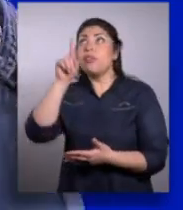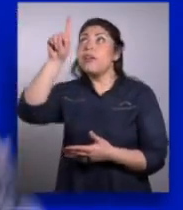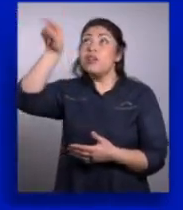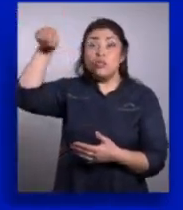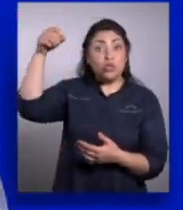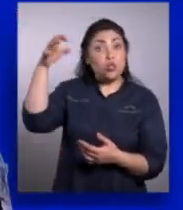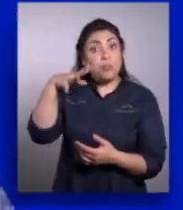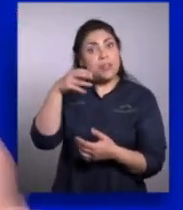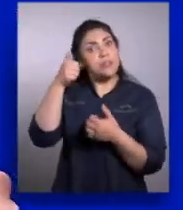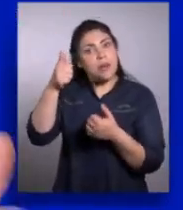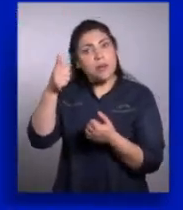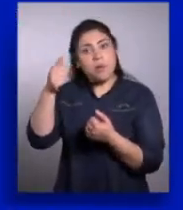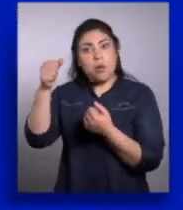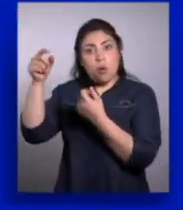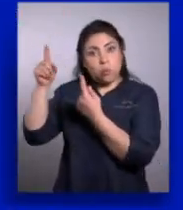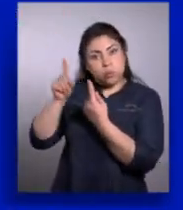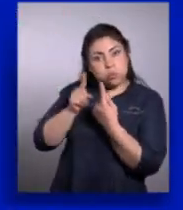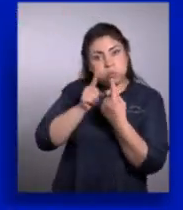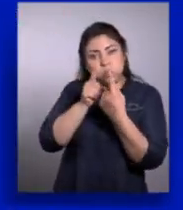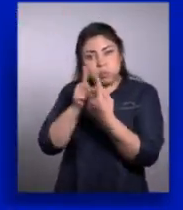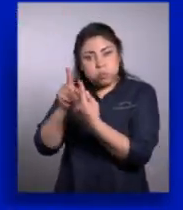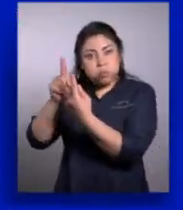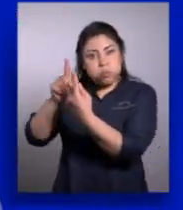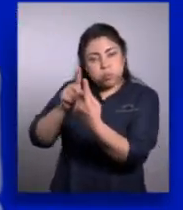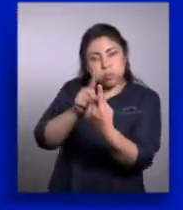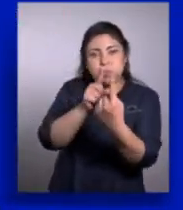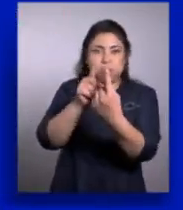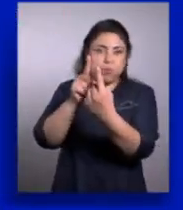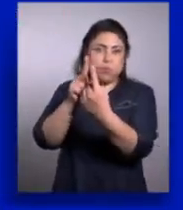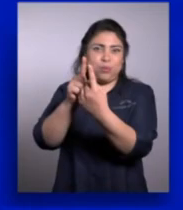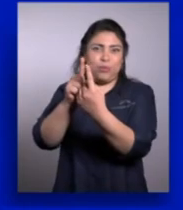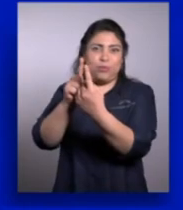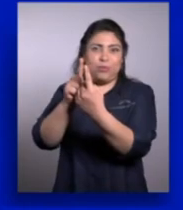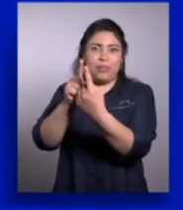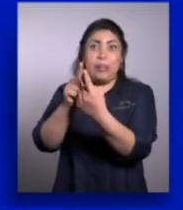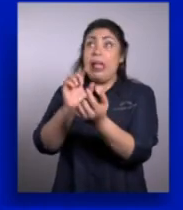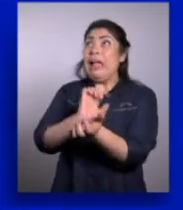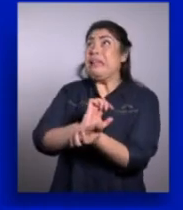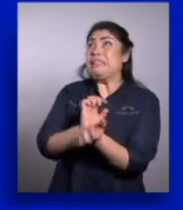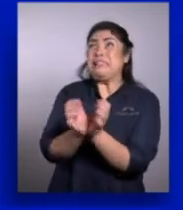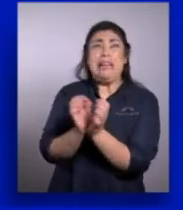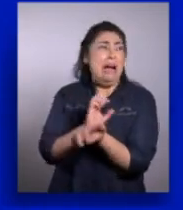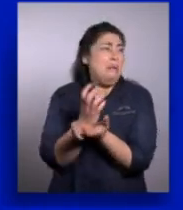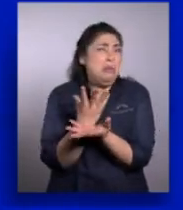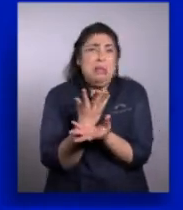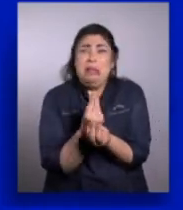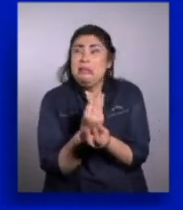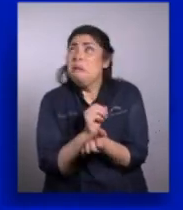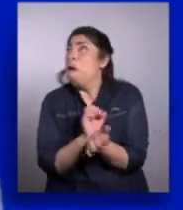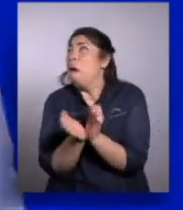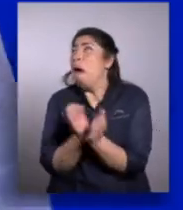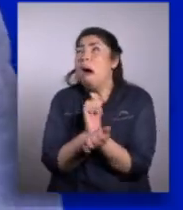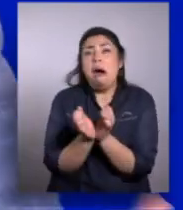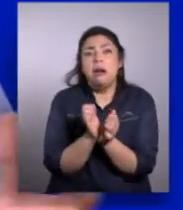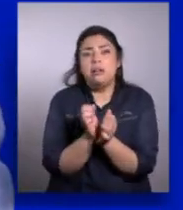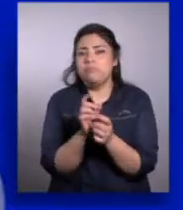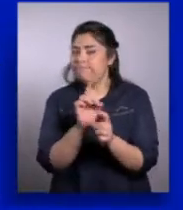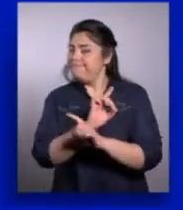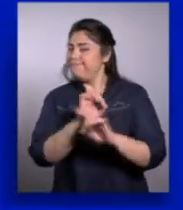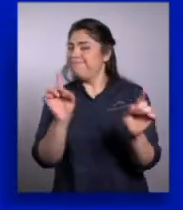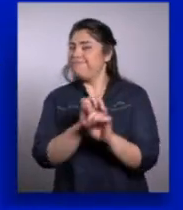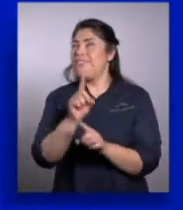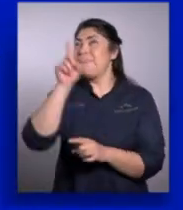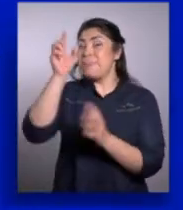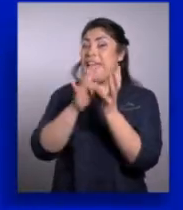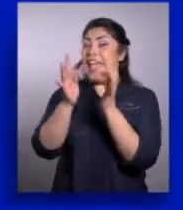siguen todos los días de nuestra vida no somos más esclavos del temor porque él nos vino a